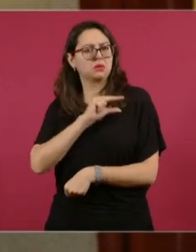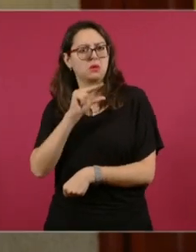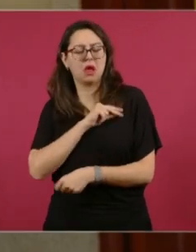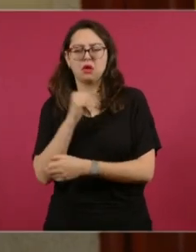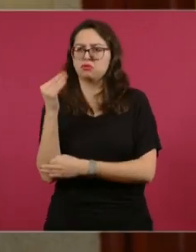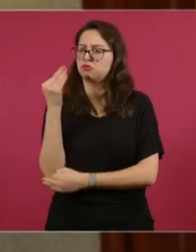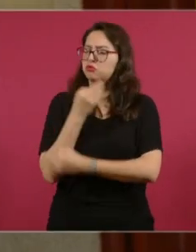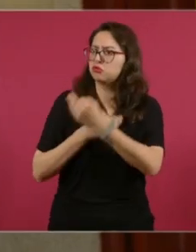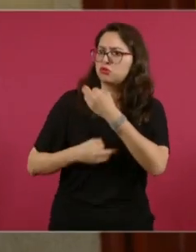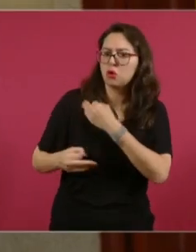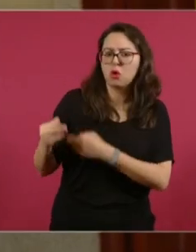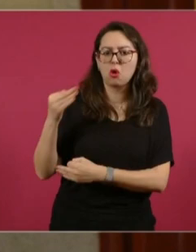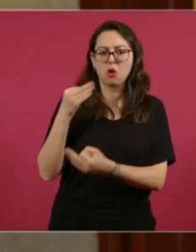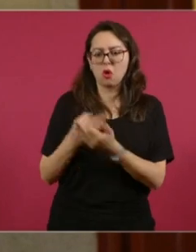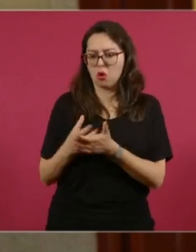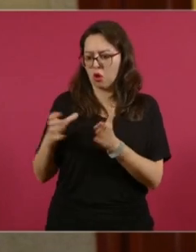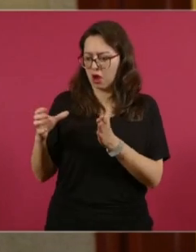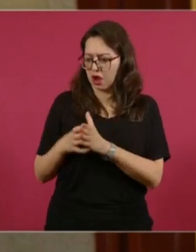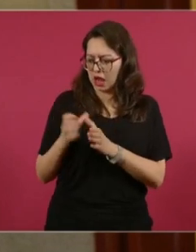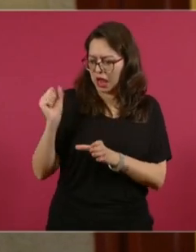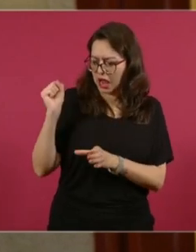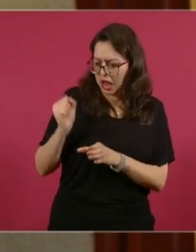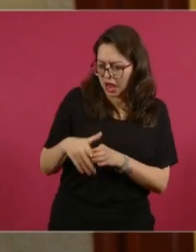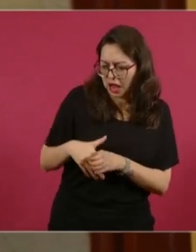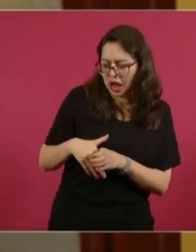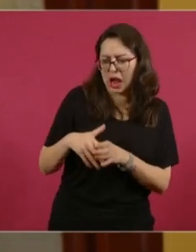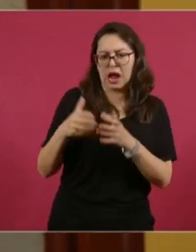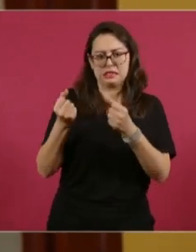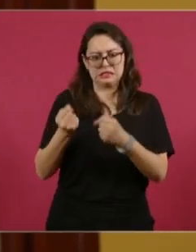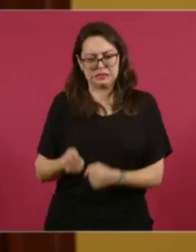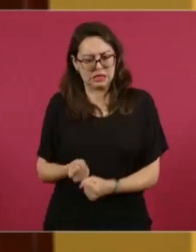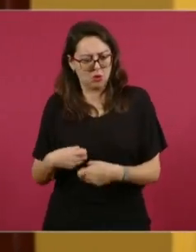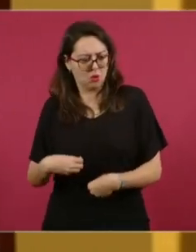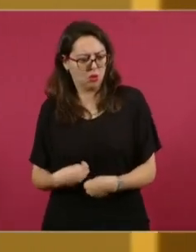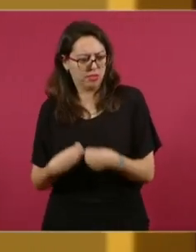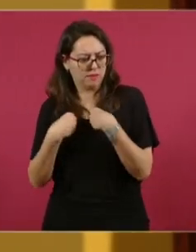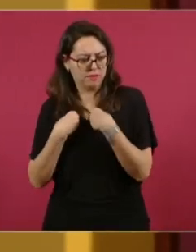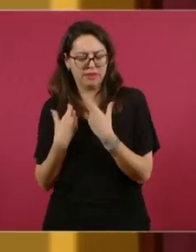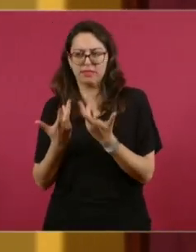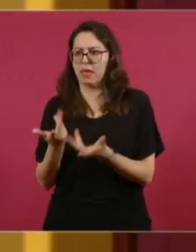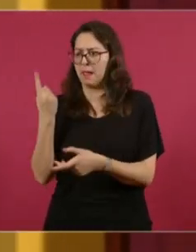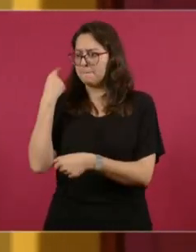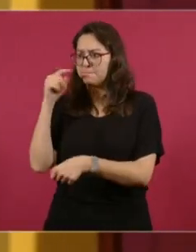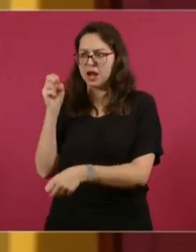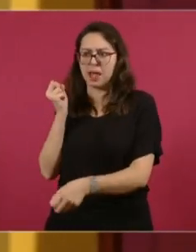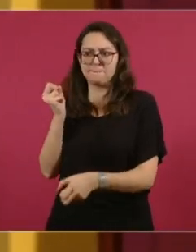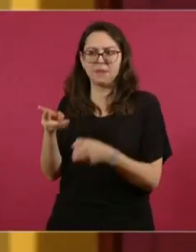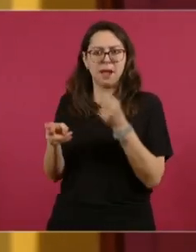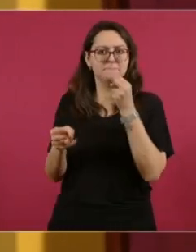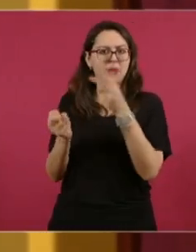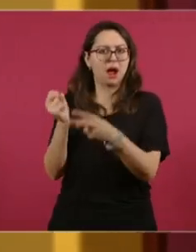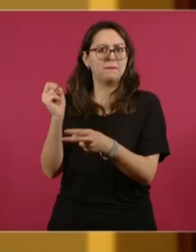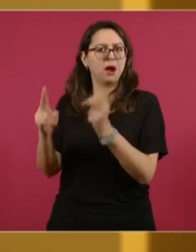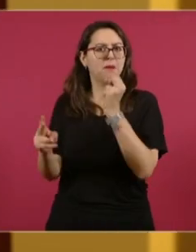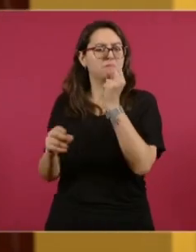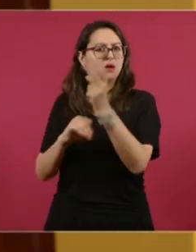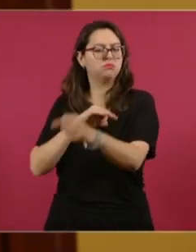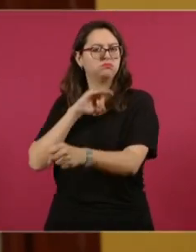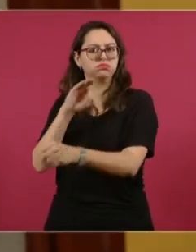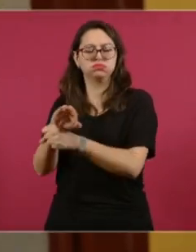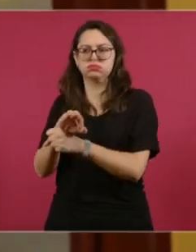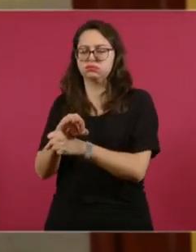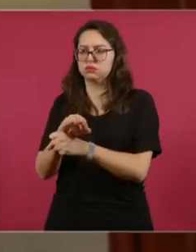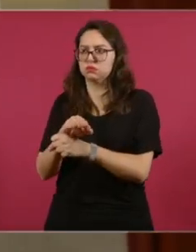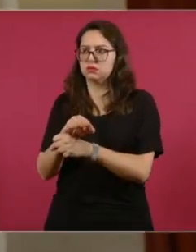públicos, de cajas de ahorro, de seguros de vida, de cualquier tipo de privilegio que sea pagado con